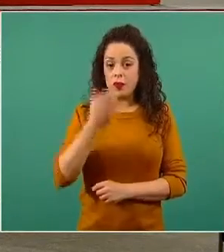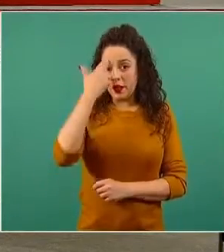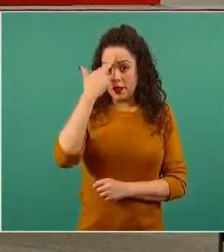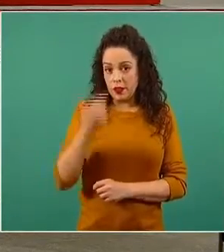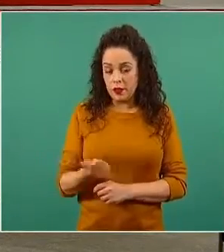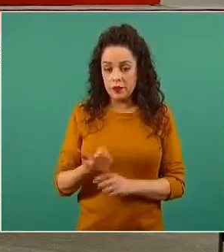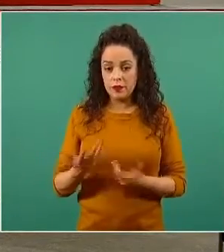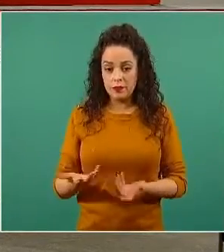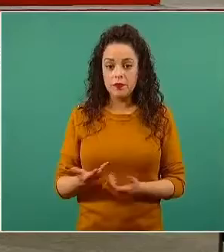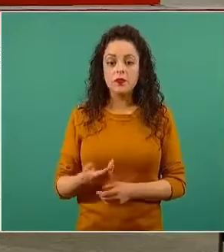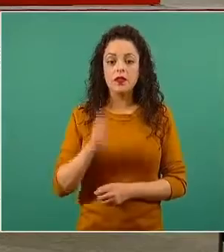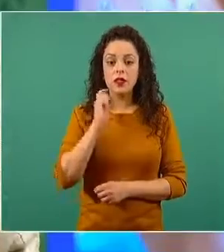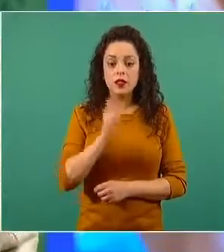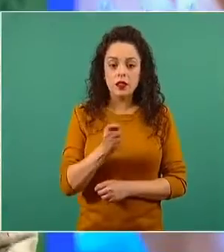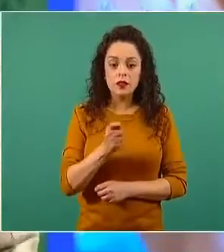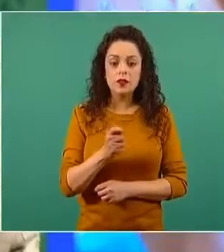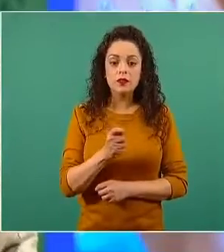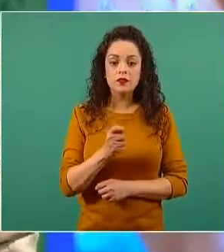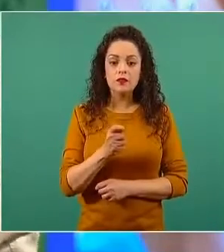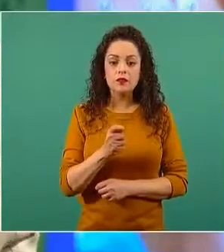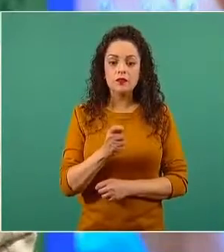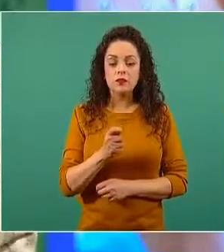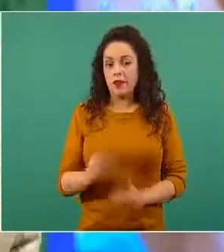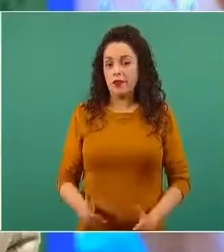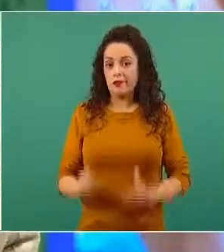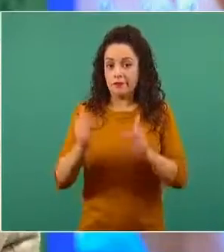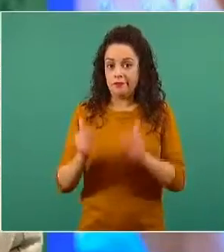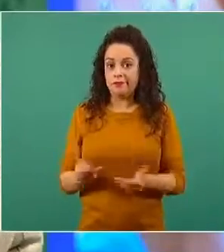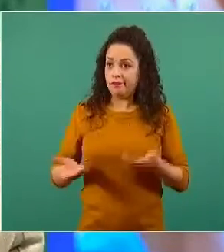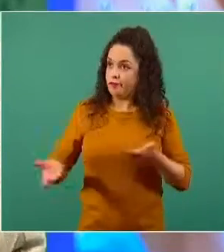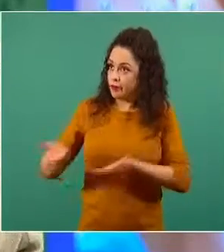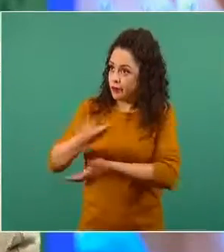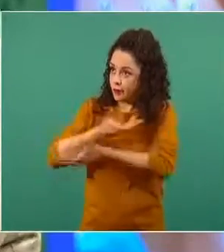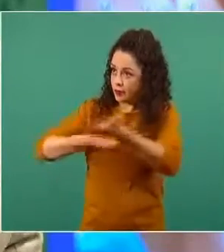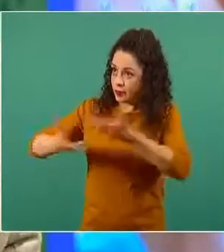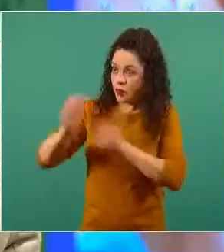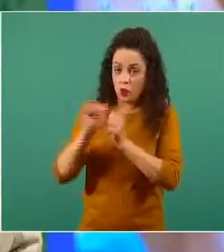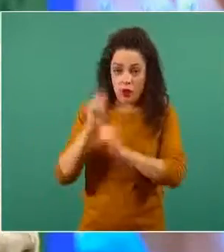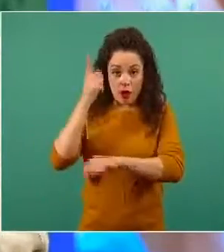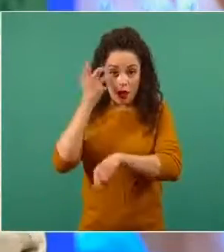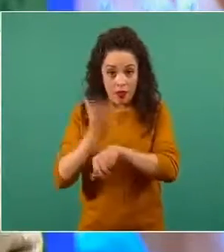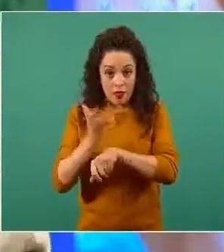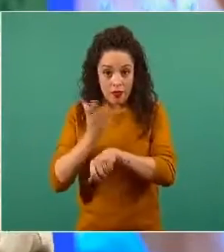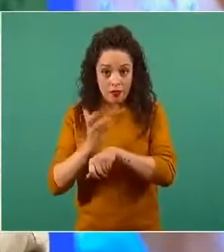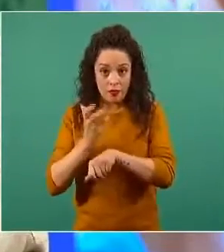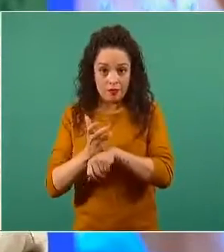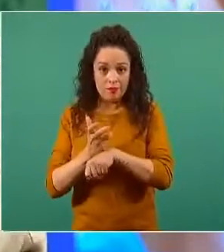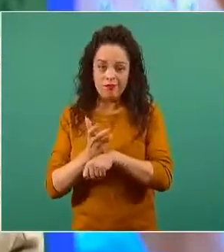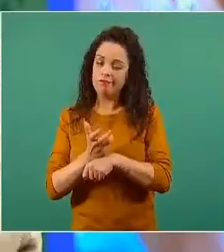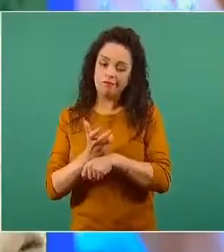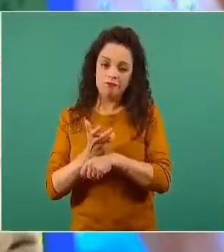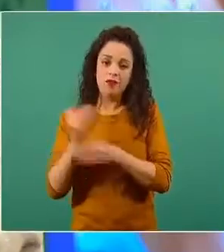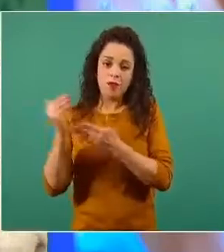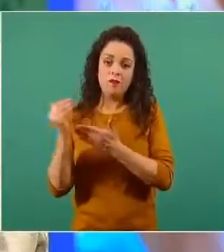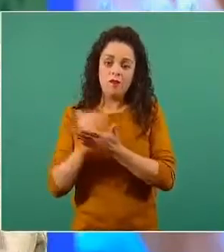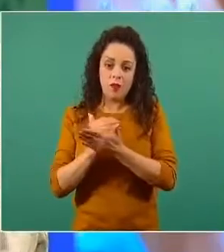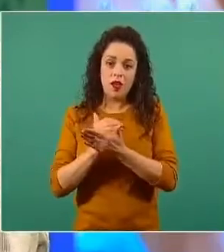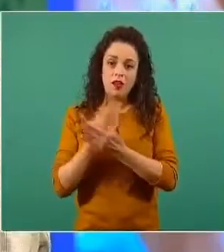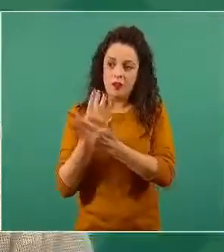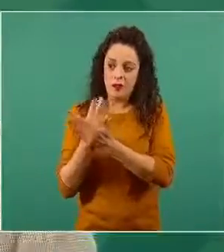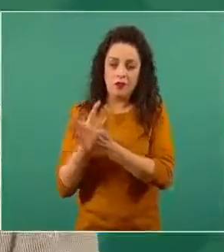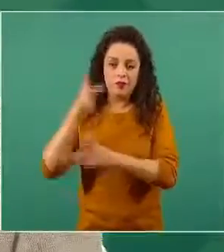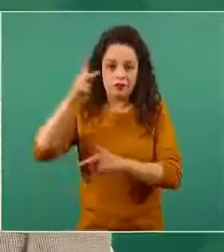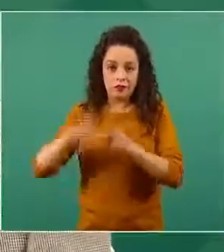mantenido una limitada actividad comercial con Estados Unidos, precisamente por la actividad epidémica en ambas